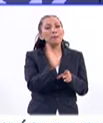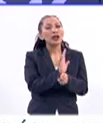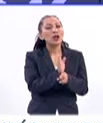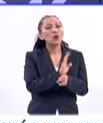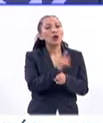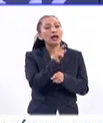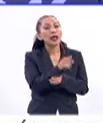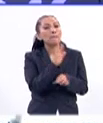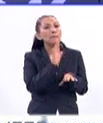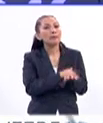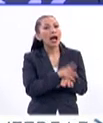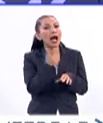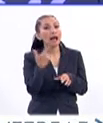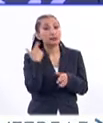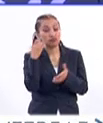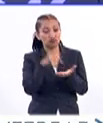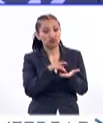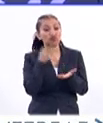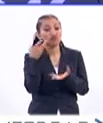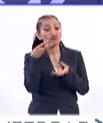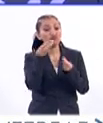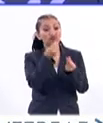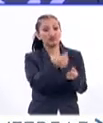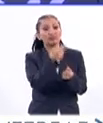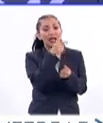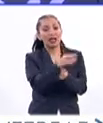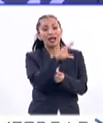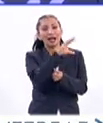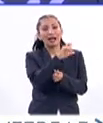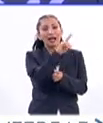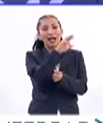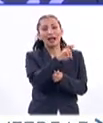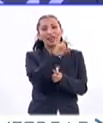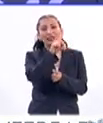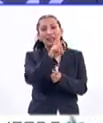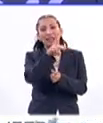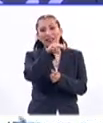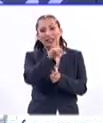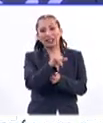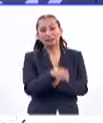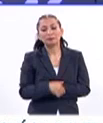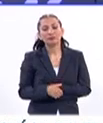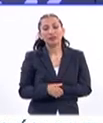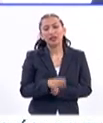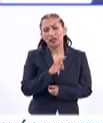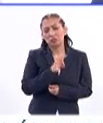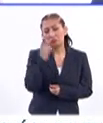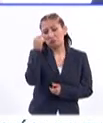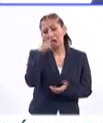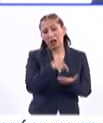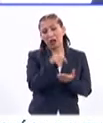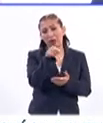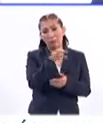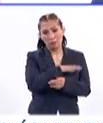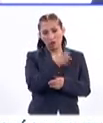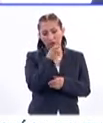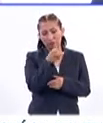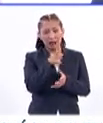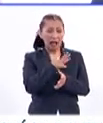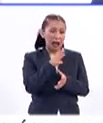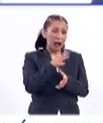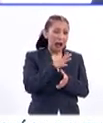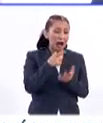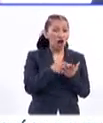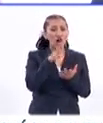película que ha tenido mayor presupuesto, digamos, de Claire Denis, y podría pensarse que debido a que están,